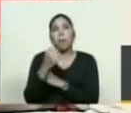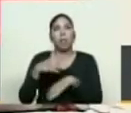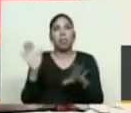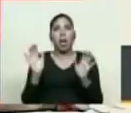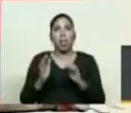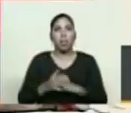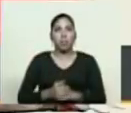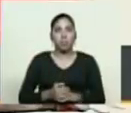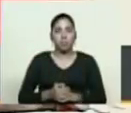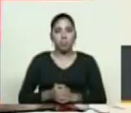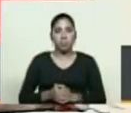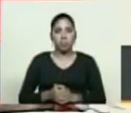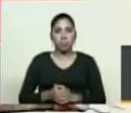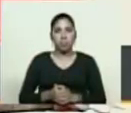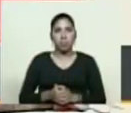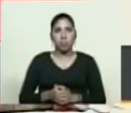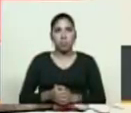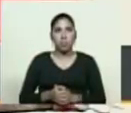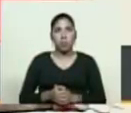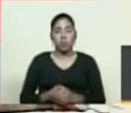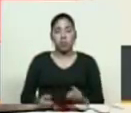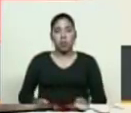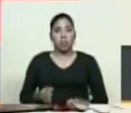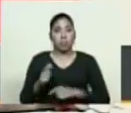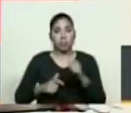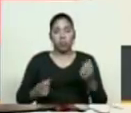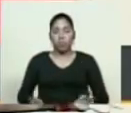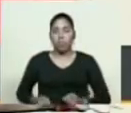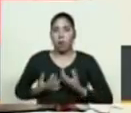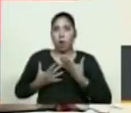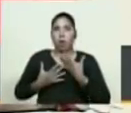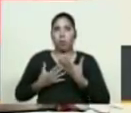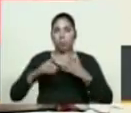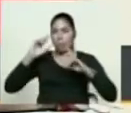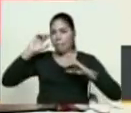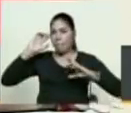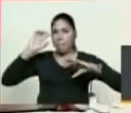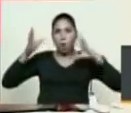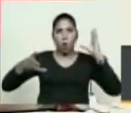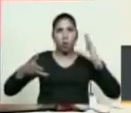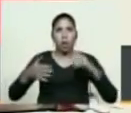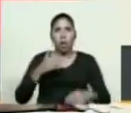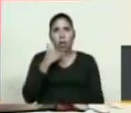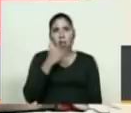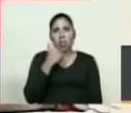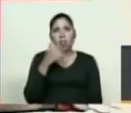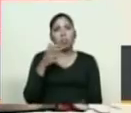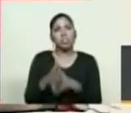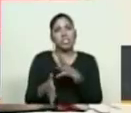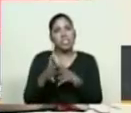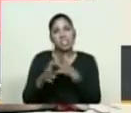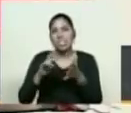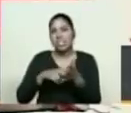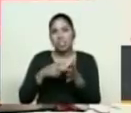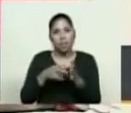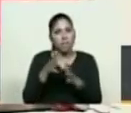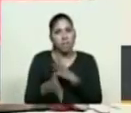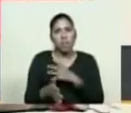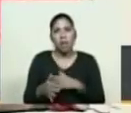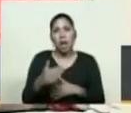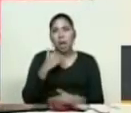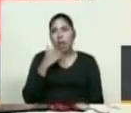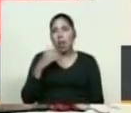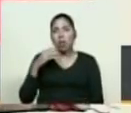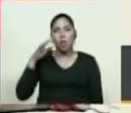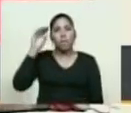A los que de alguna manera se emocionan con esto y pierdan las perspectivas de lo que significa la invasión de fuerzas militares